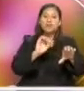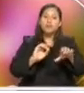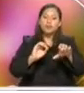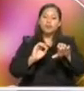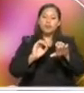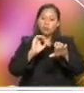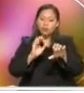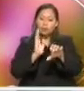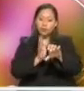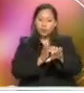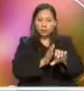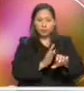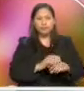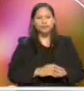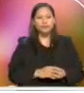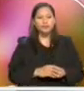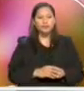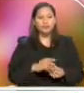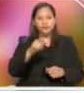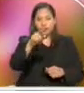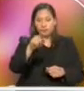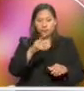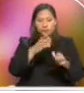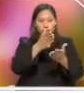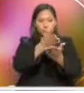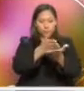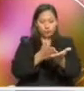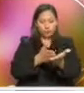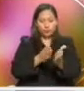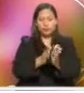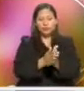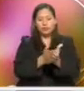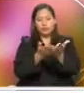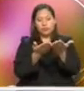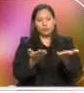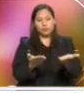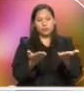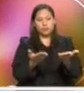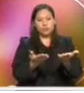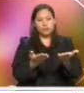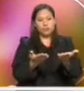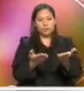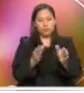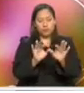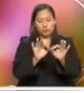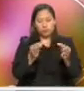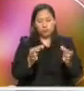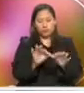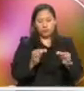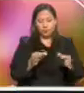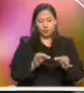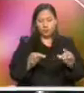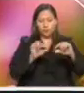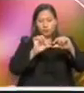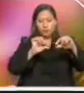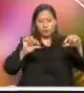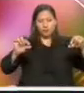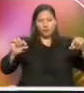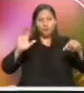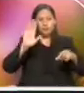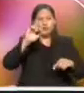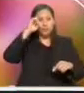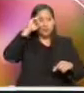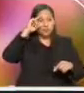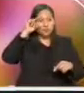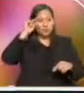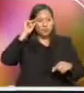forma es al gusto. Sí. Si ustedes lo abren, el surimi van a ser como pequeñas Hebras. hebritas, bueno, como hojas, ¿no? Por